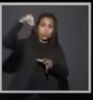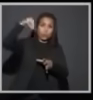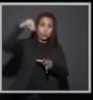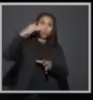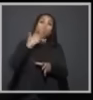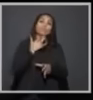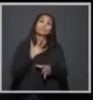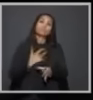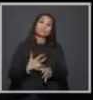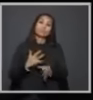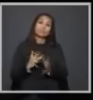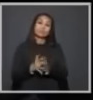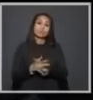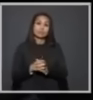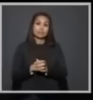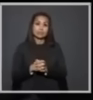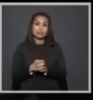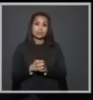los pozos,